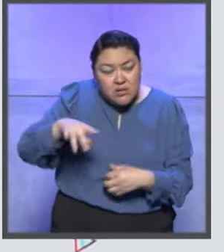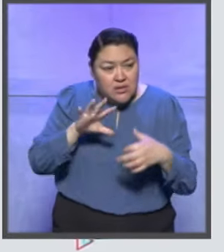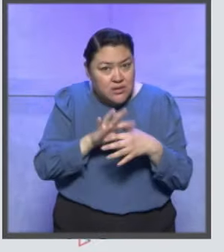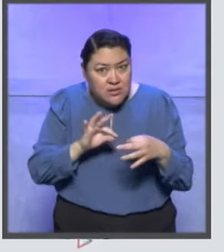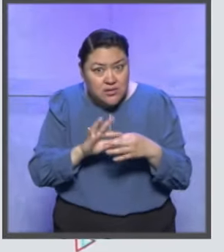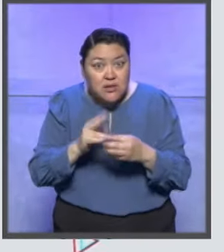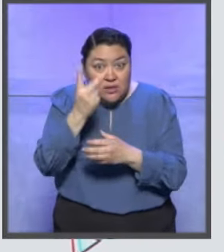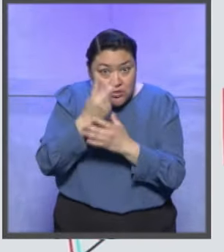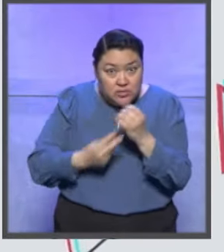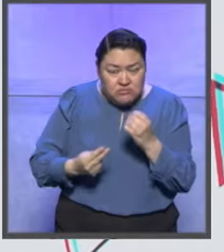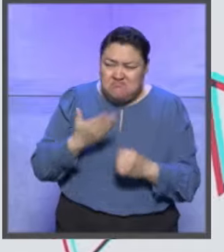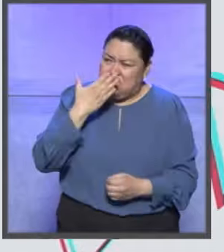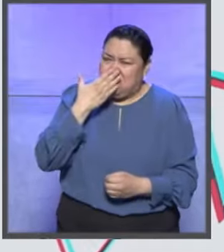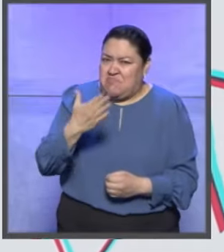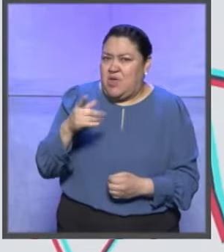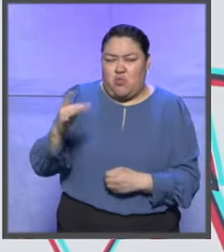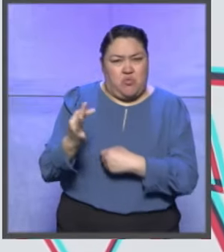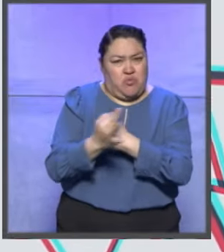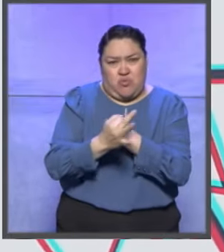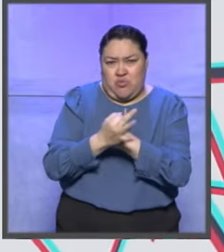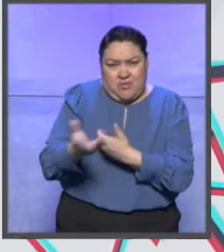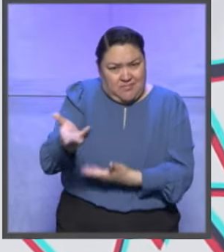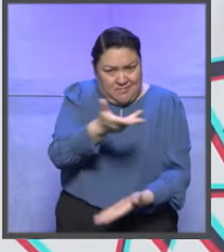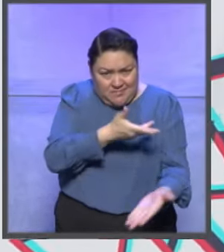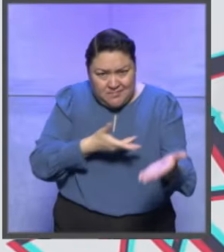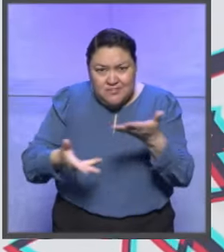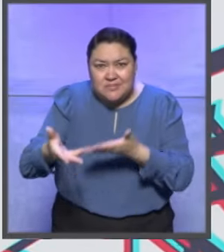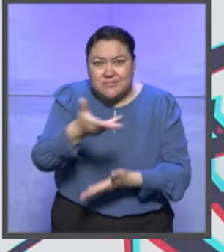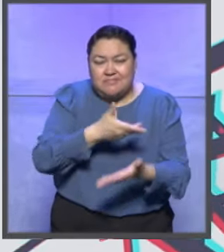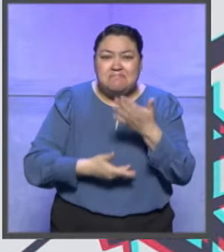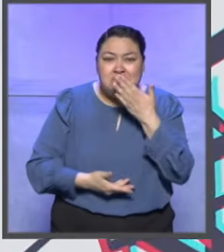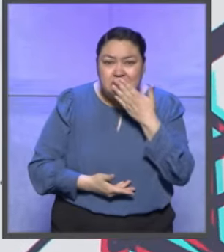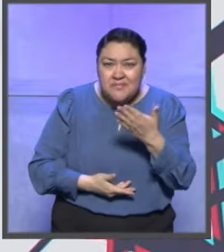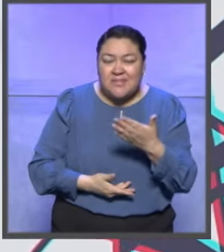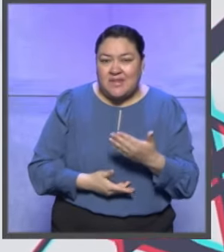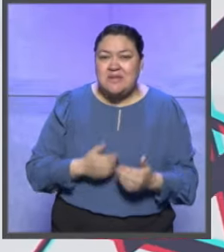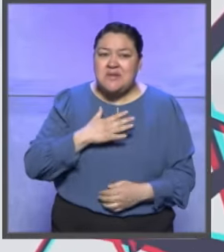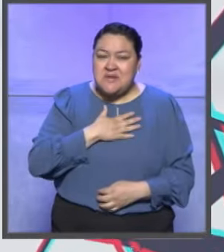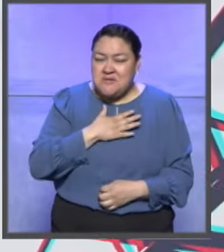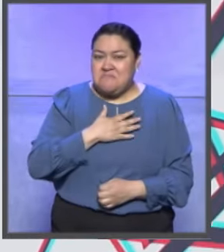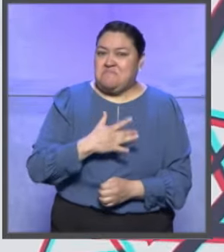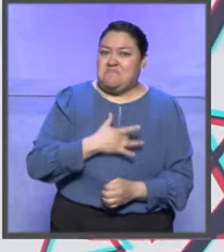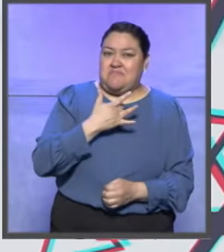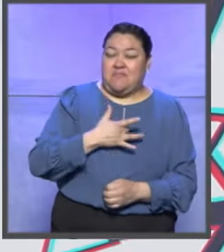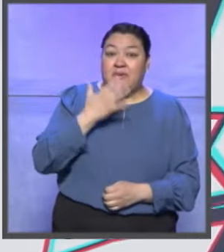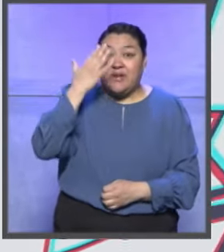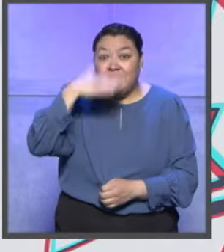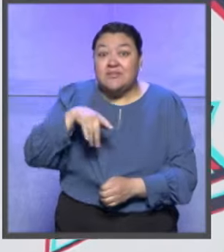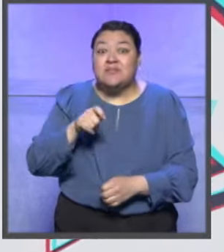personales. Y me parece a mí que eso es muy valioso. Y pues